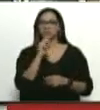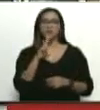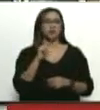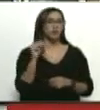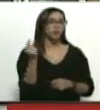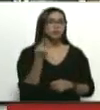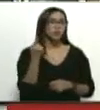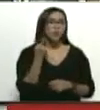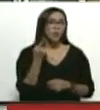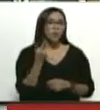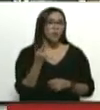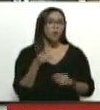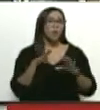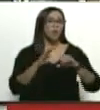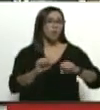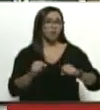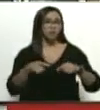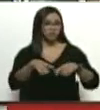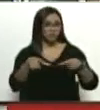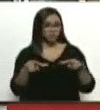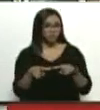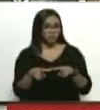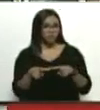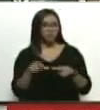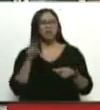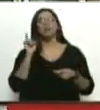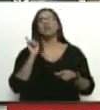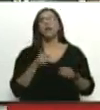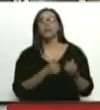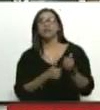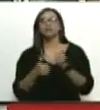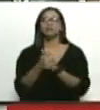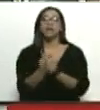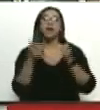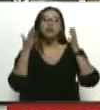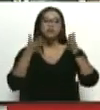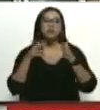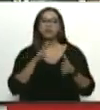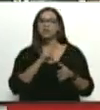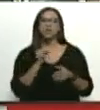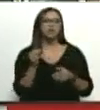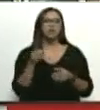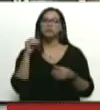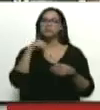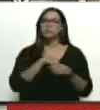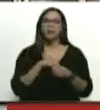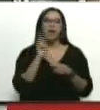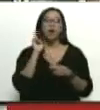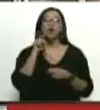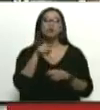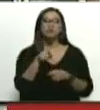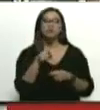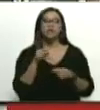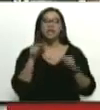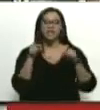no tomar parte en el asunto, sino que me adelanto a aconsejarle que no intervenga usted en